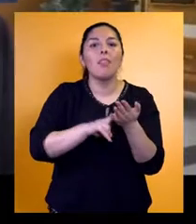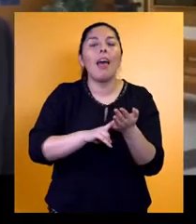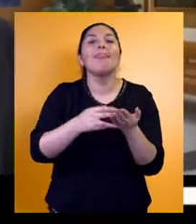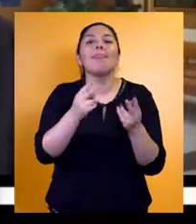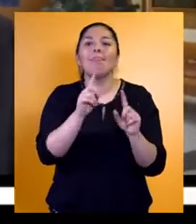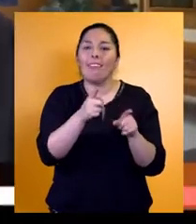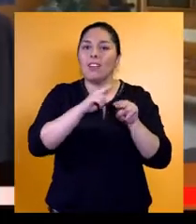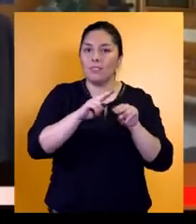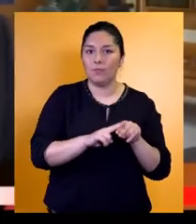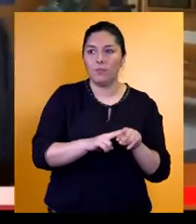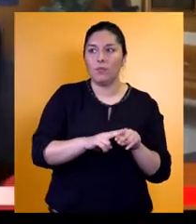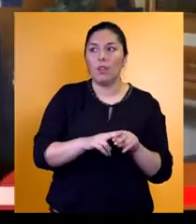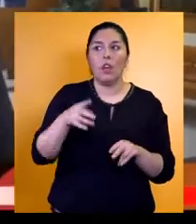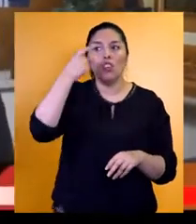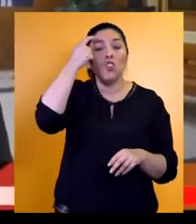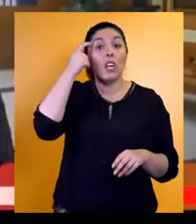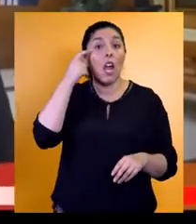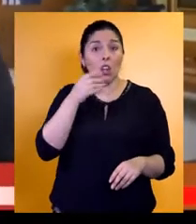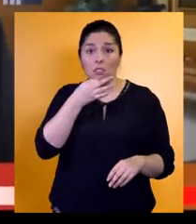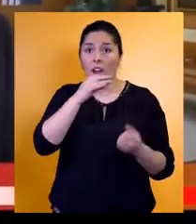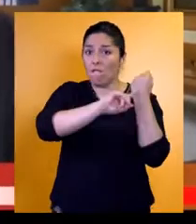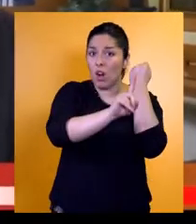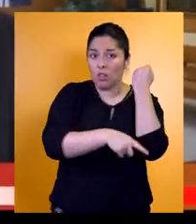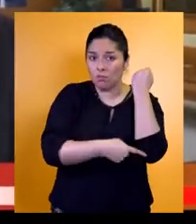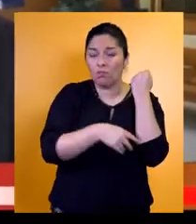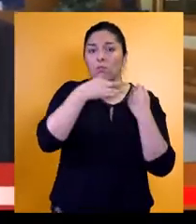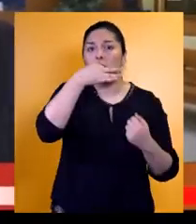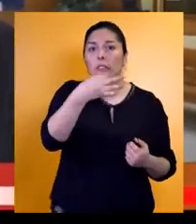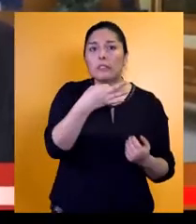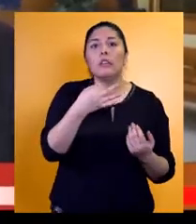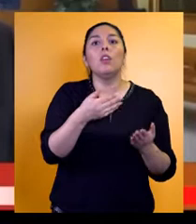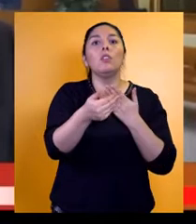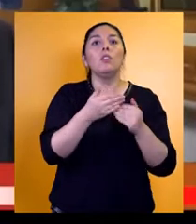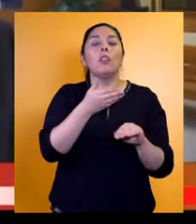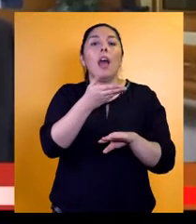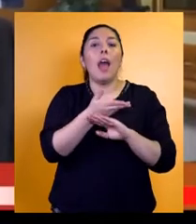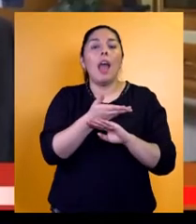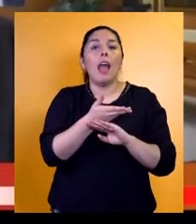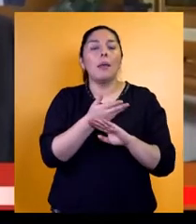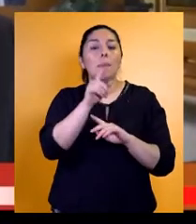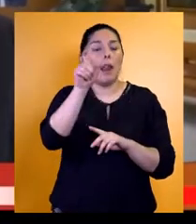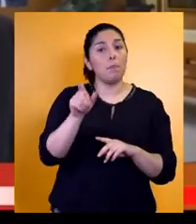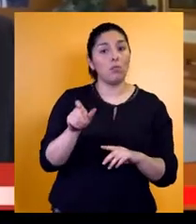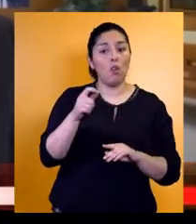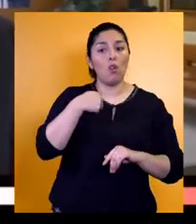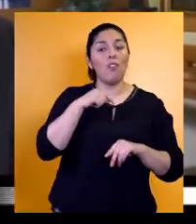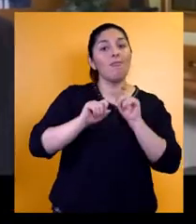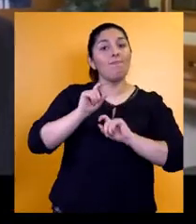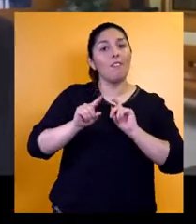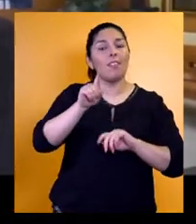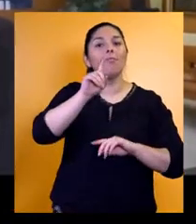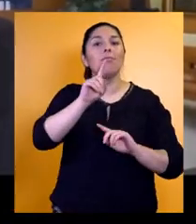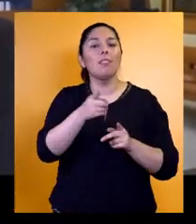Nos parece que es una sentencia dentro de todo proporcional para los hechos ocurridos y que tuvo